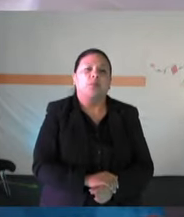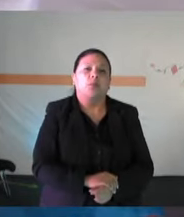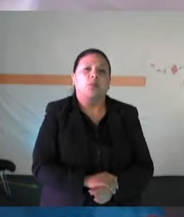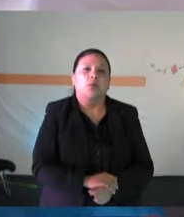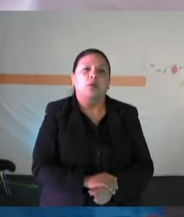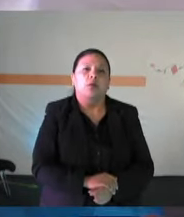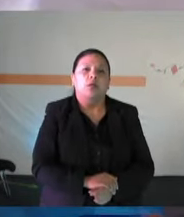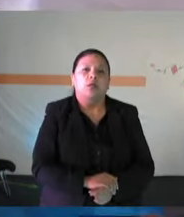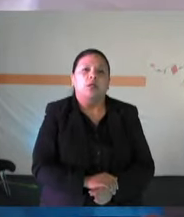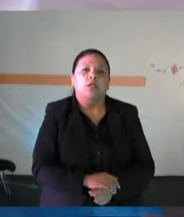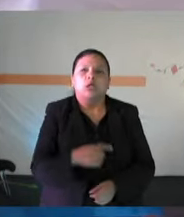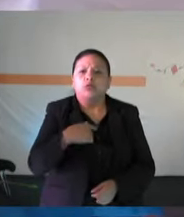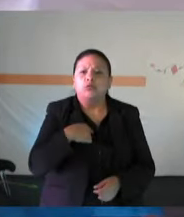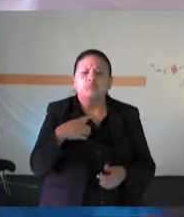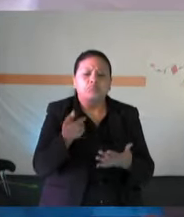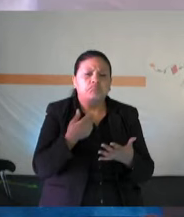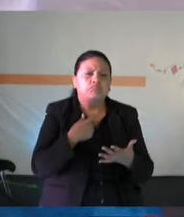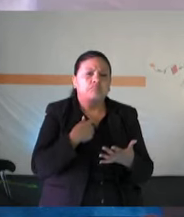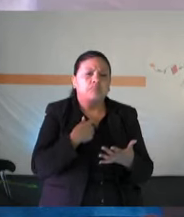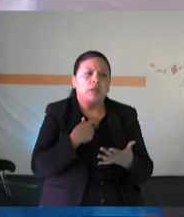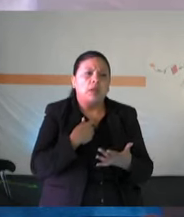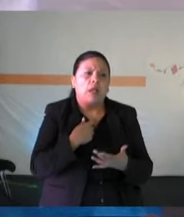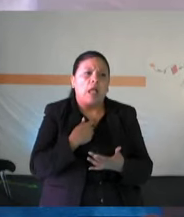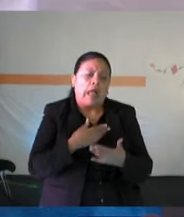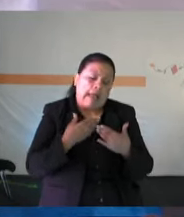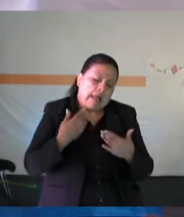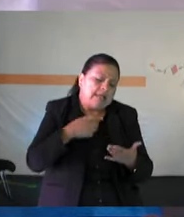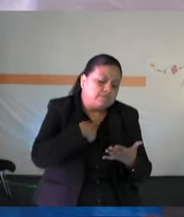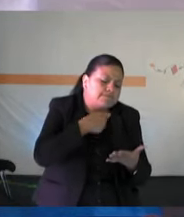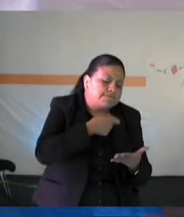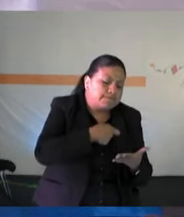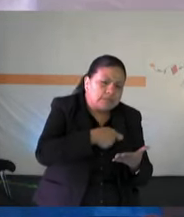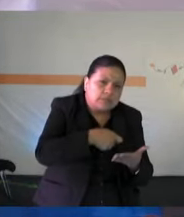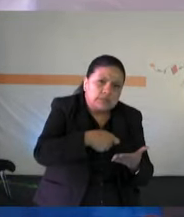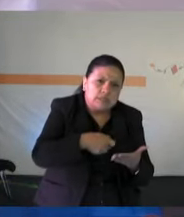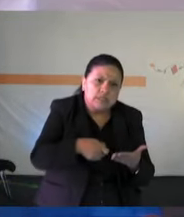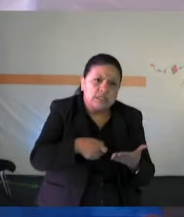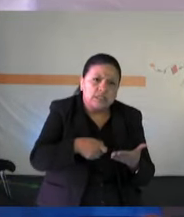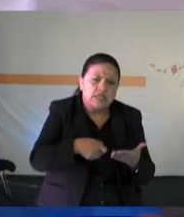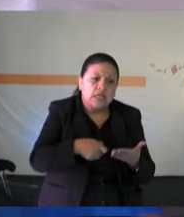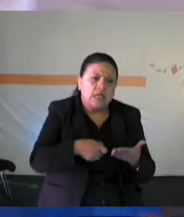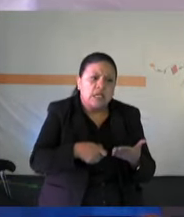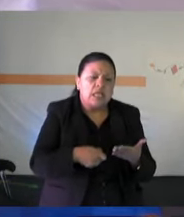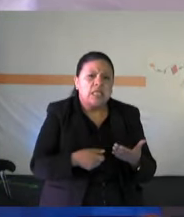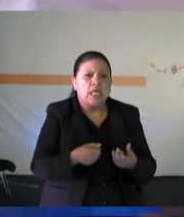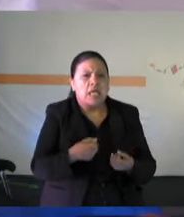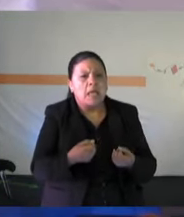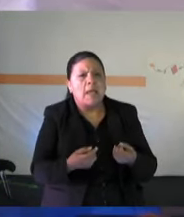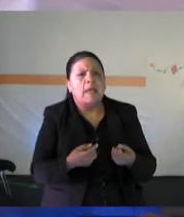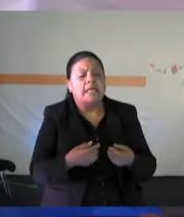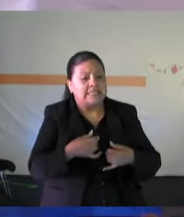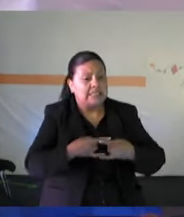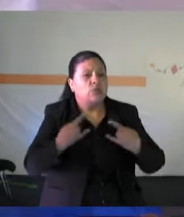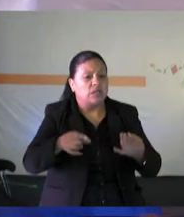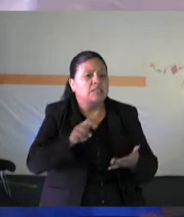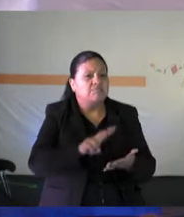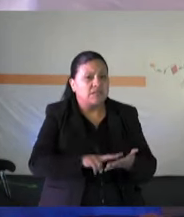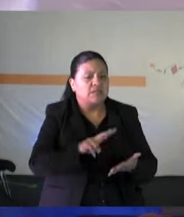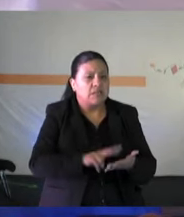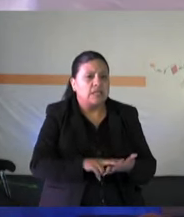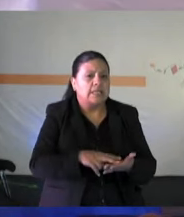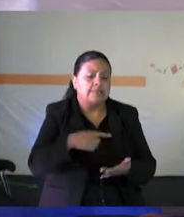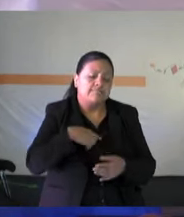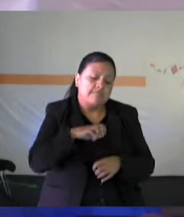de haberme convertido en escritora de no ficción a los 42 años, cuando ya